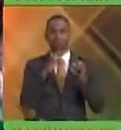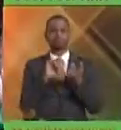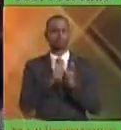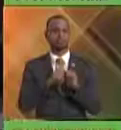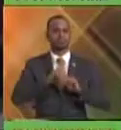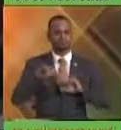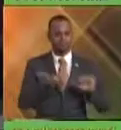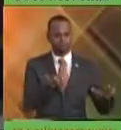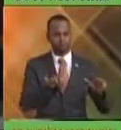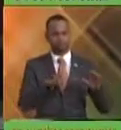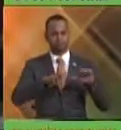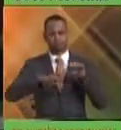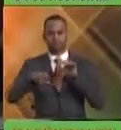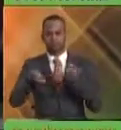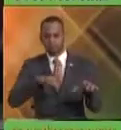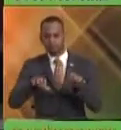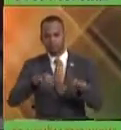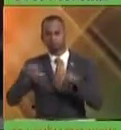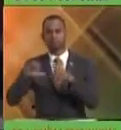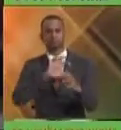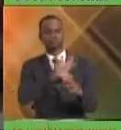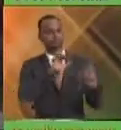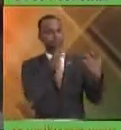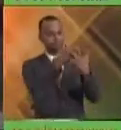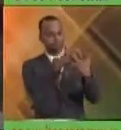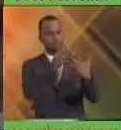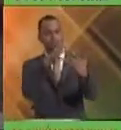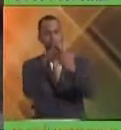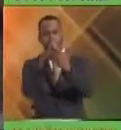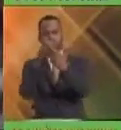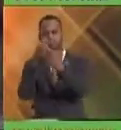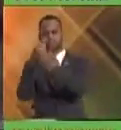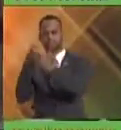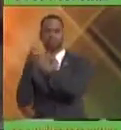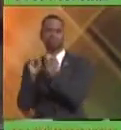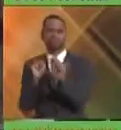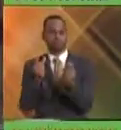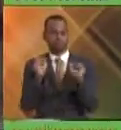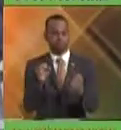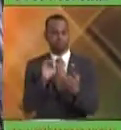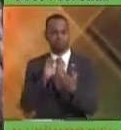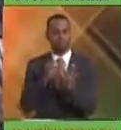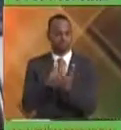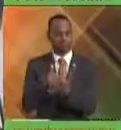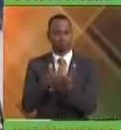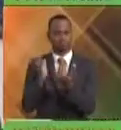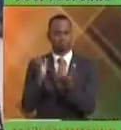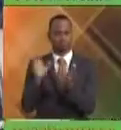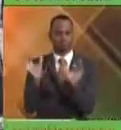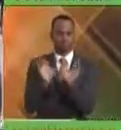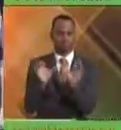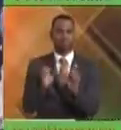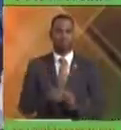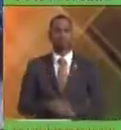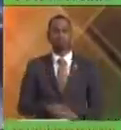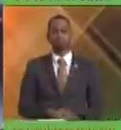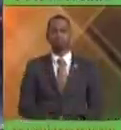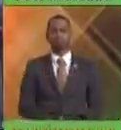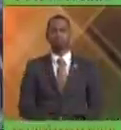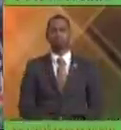específicas todas esas prácticas pueden ser premiadas pueden ser reconocidas a través del sello es red e incluye